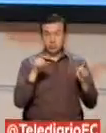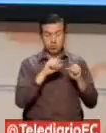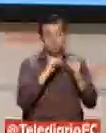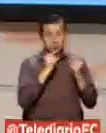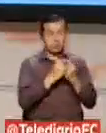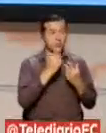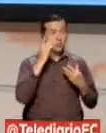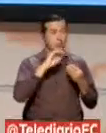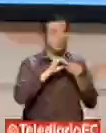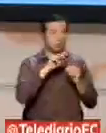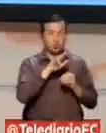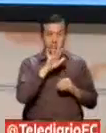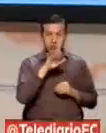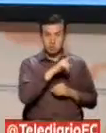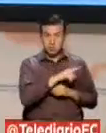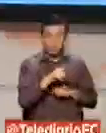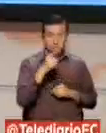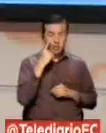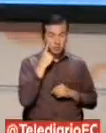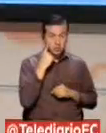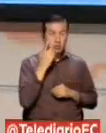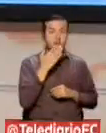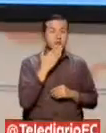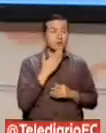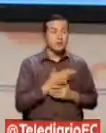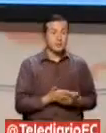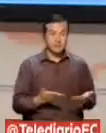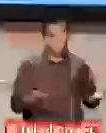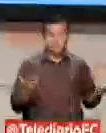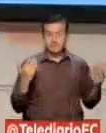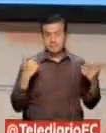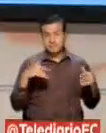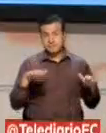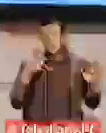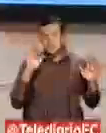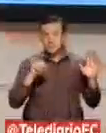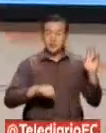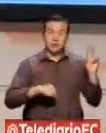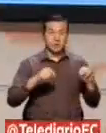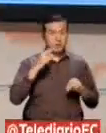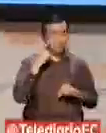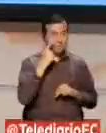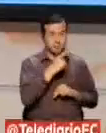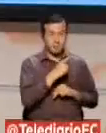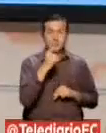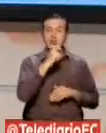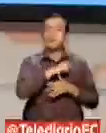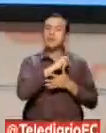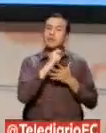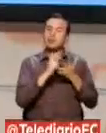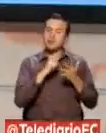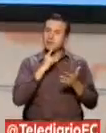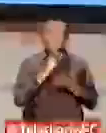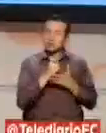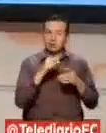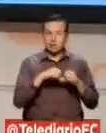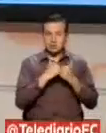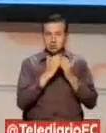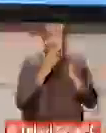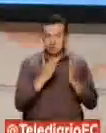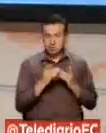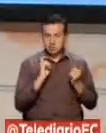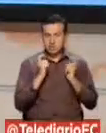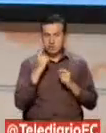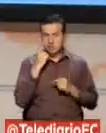País. Y ahí es cuando vamos a ver de qué estamos hechos. Independientemente de eso, yo creo que es necesario que la Asamblea revea